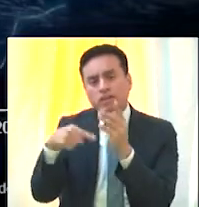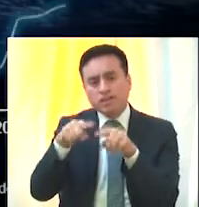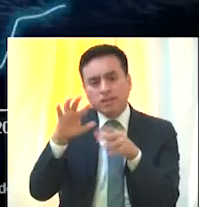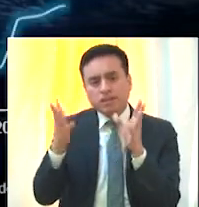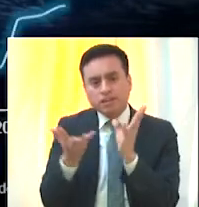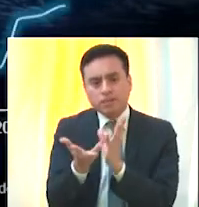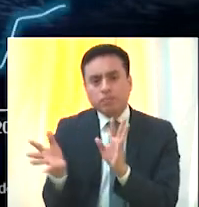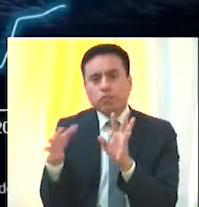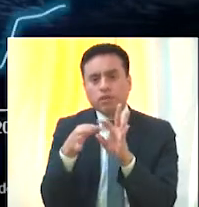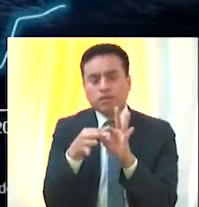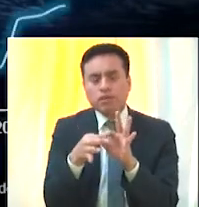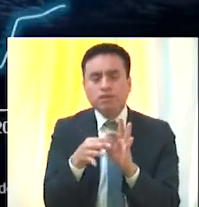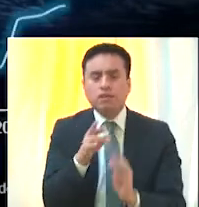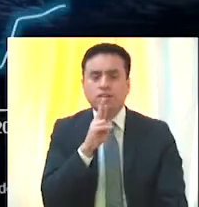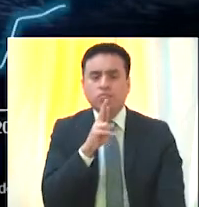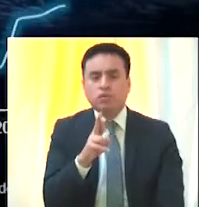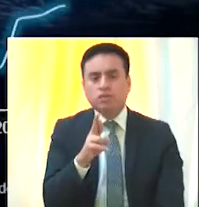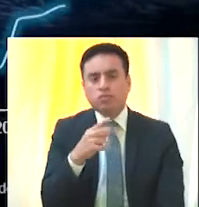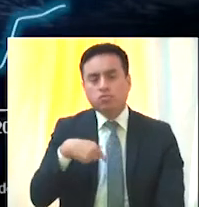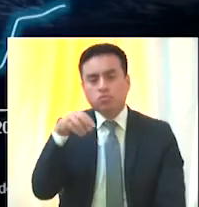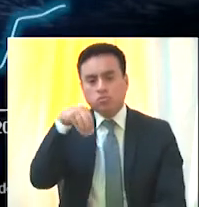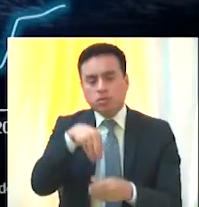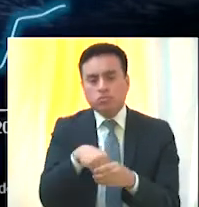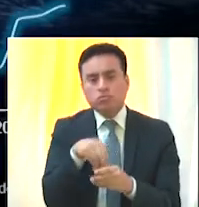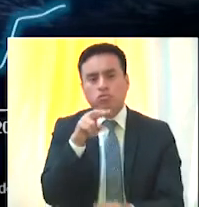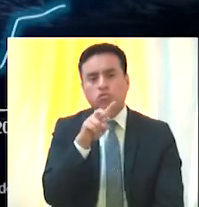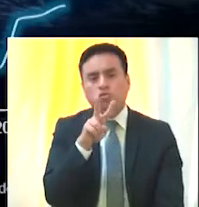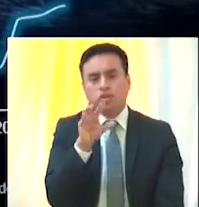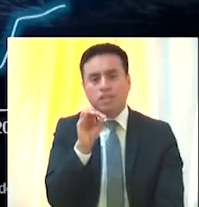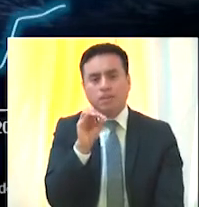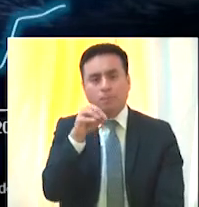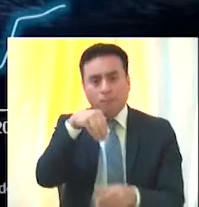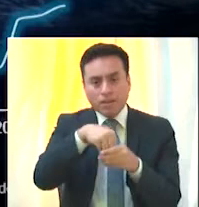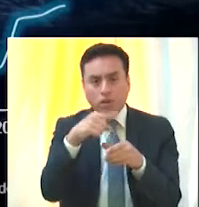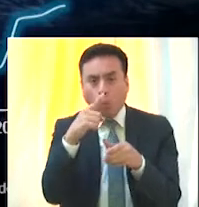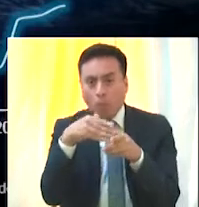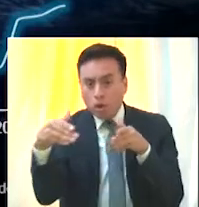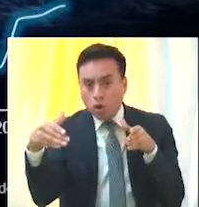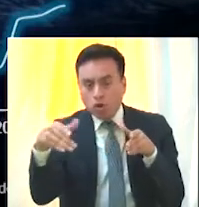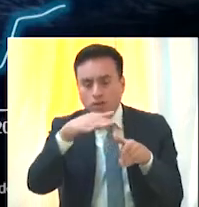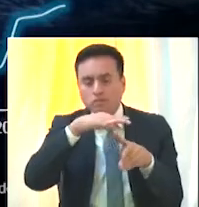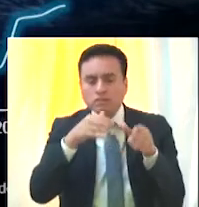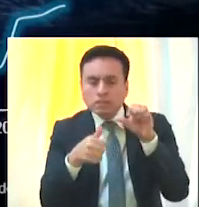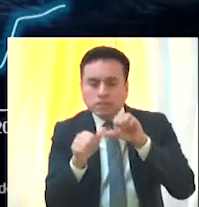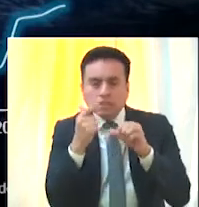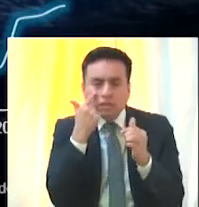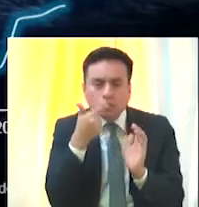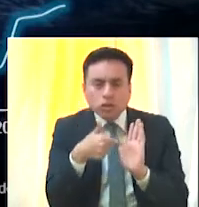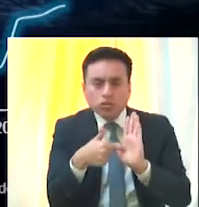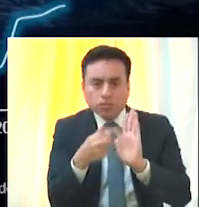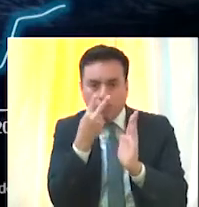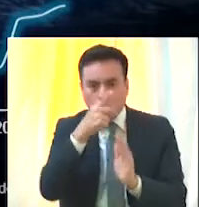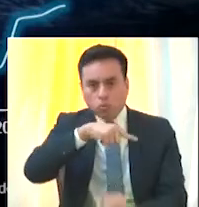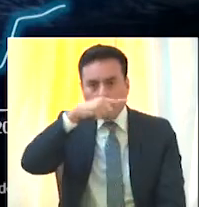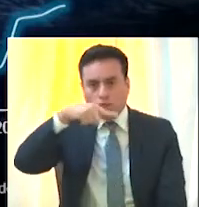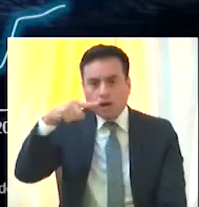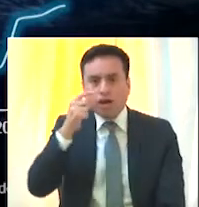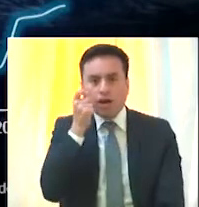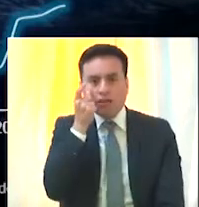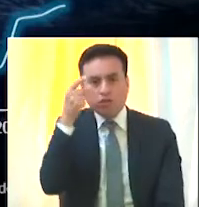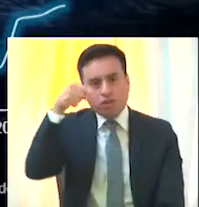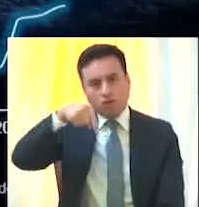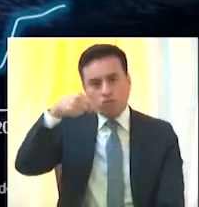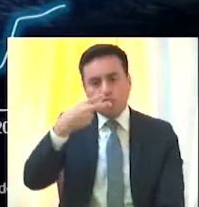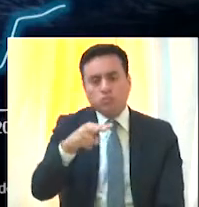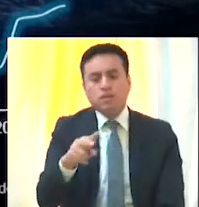terrestre. Y la respuesta es que si colocamos las 280 partes por millón, obtenemos una simulación como que la que se ve en la curva azul abajo